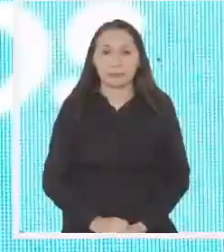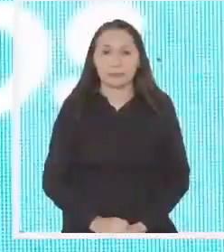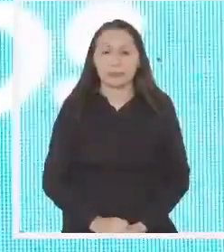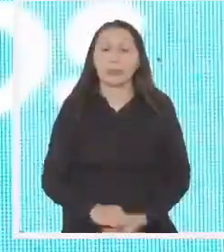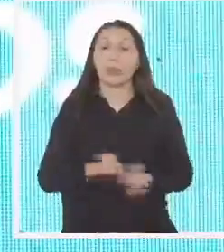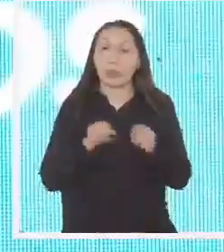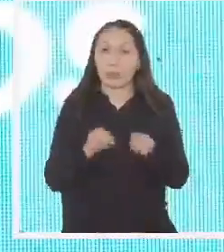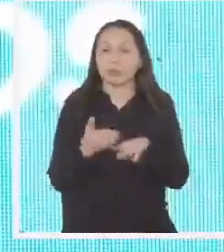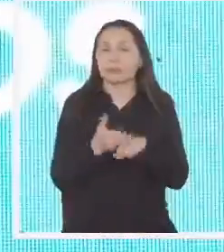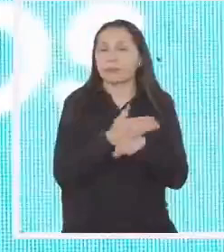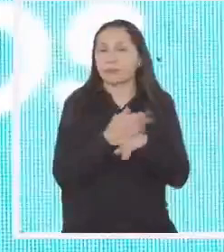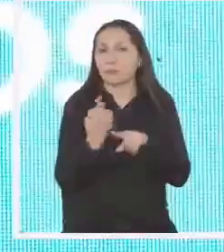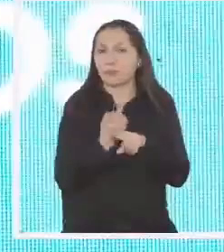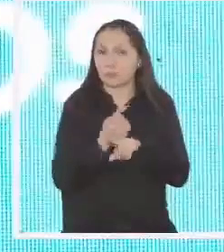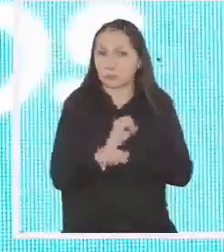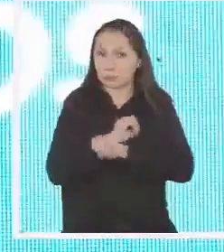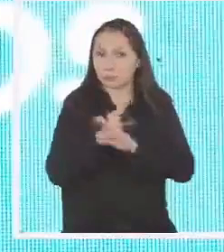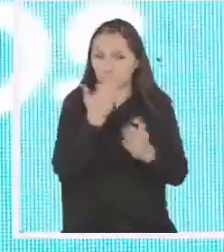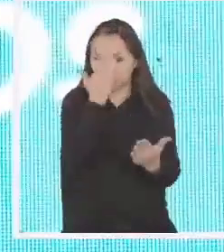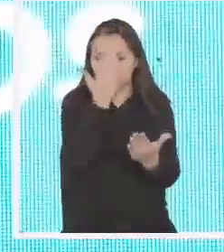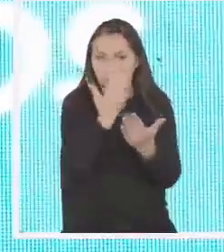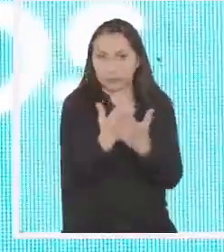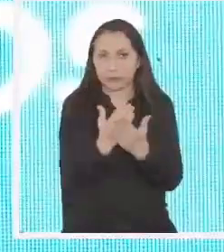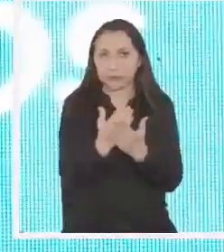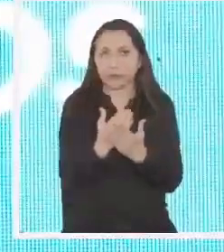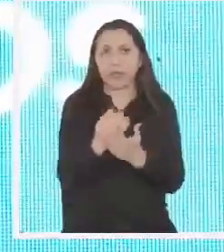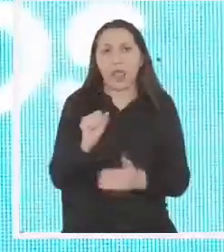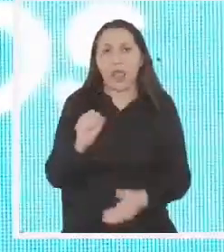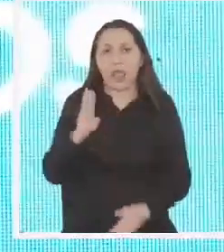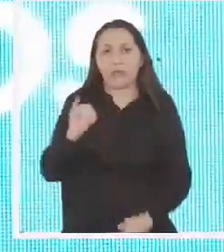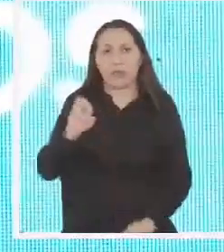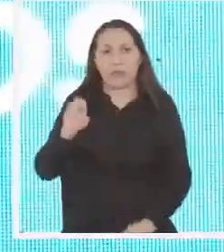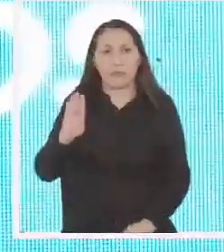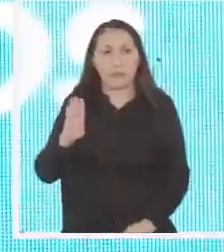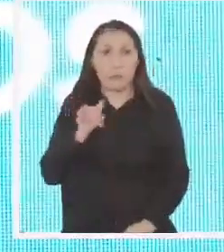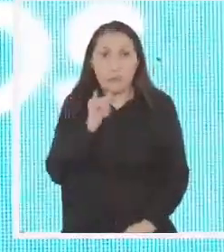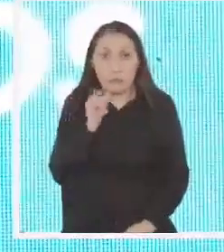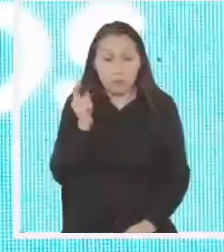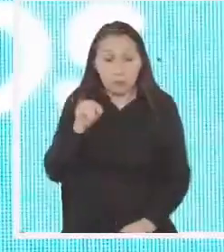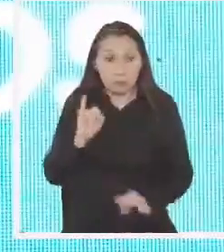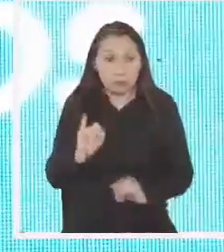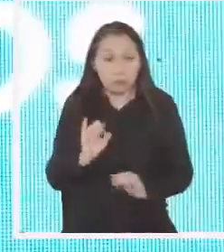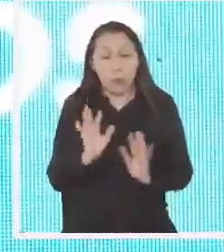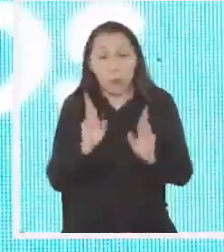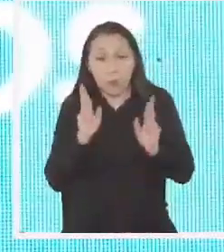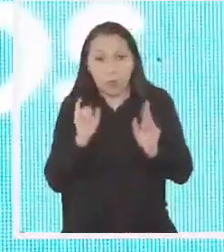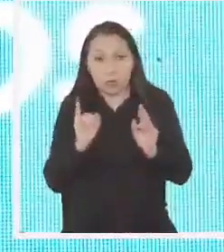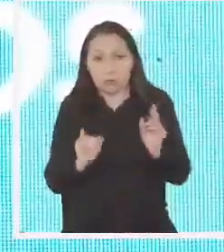Esto lo conversamos explícitamente con la ABIF, no sé si está la ABIF presente, espero que sí, pero